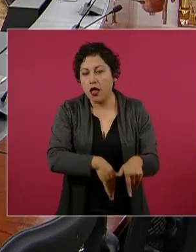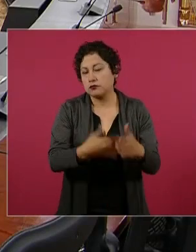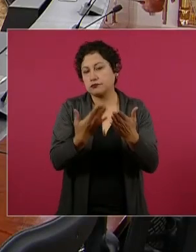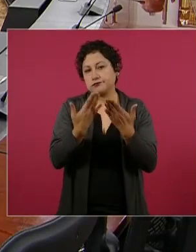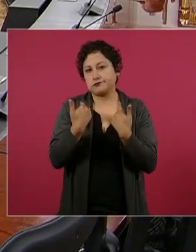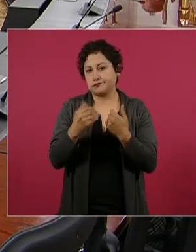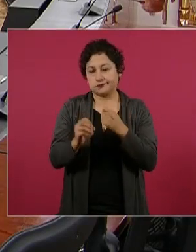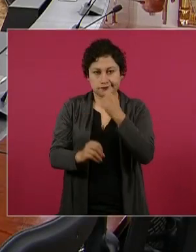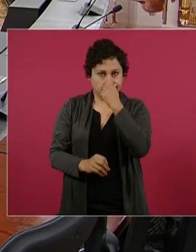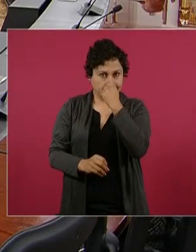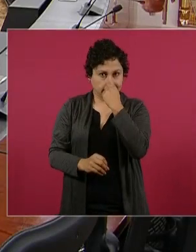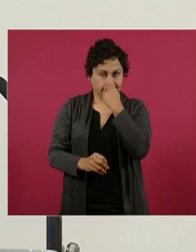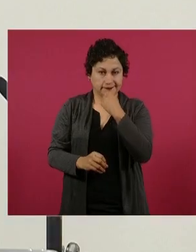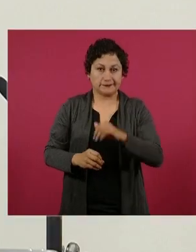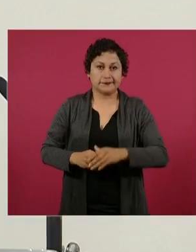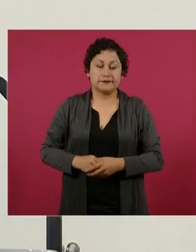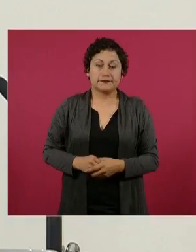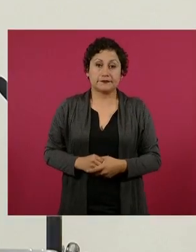como…